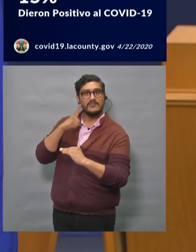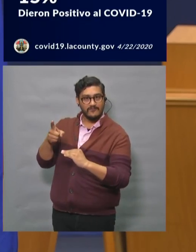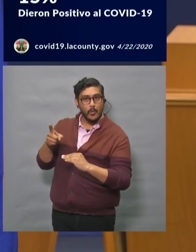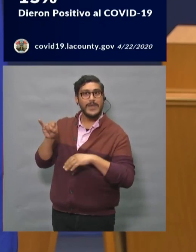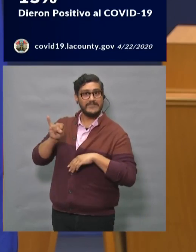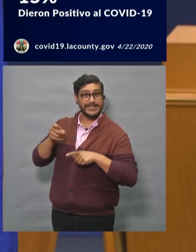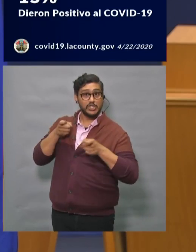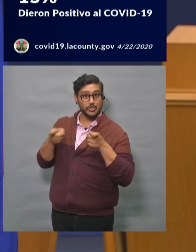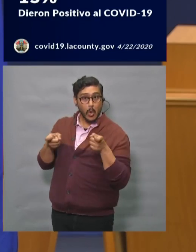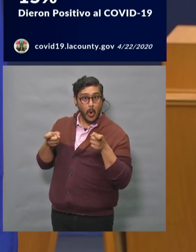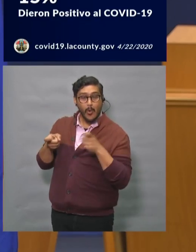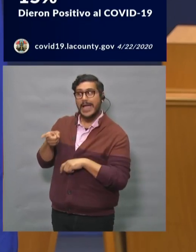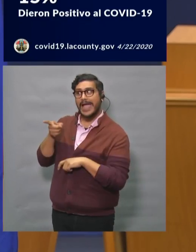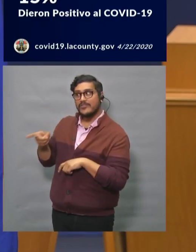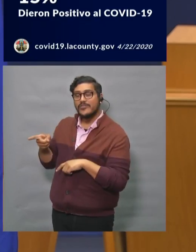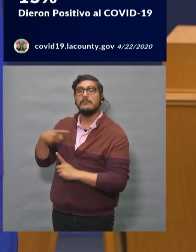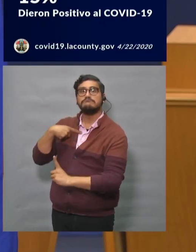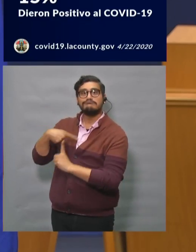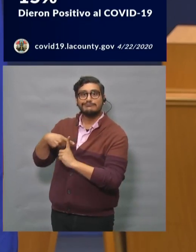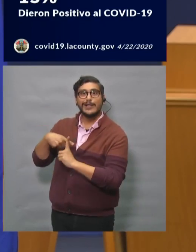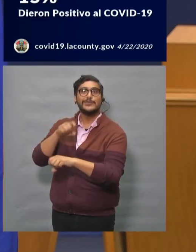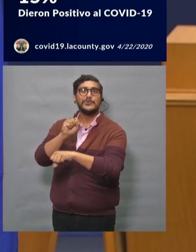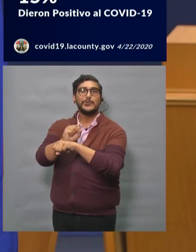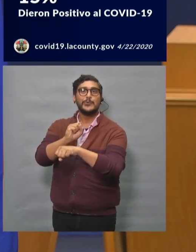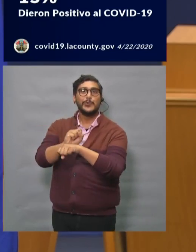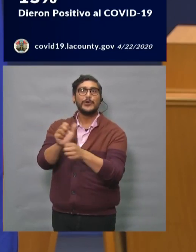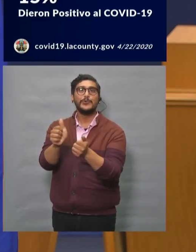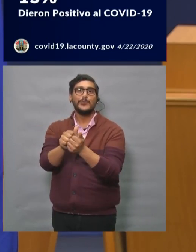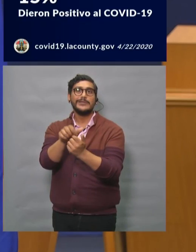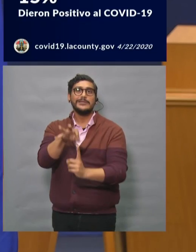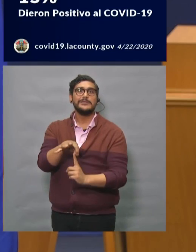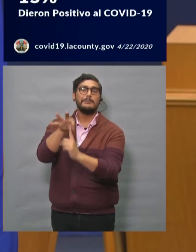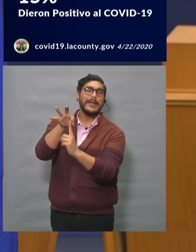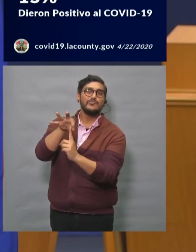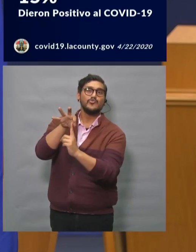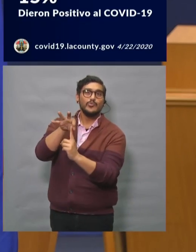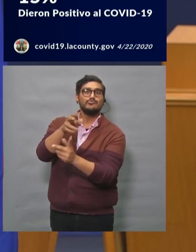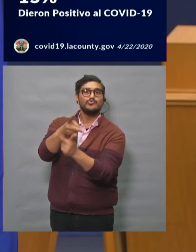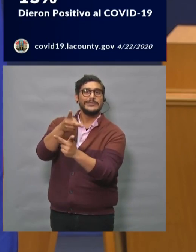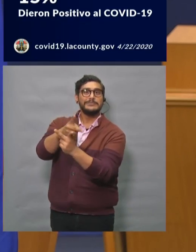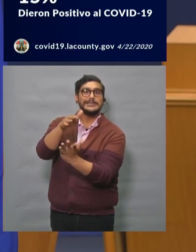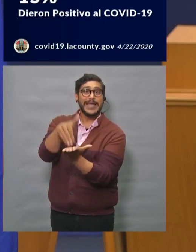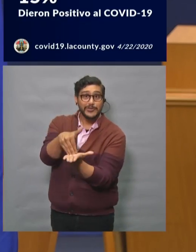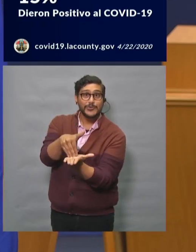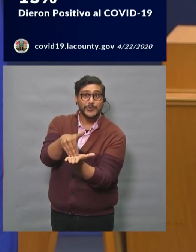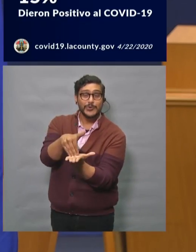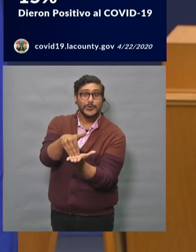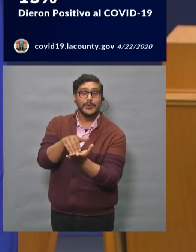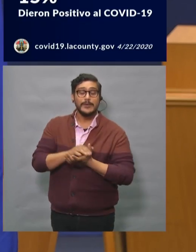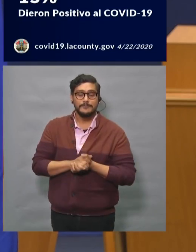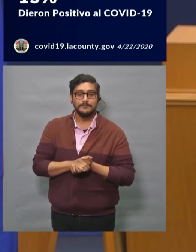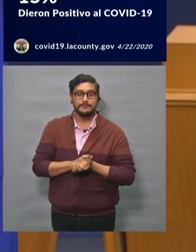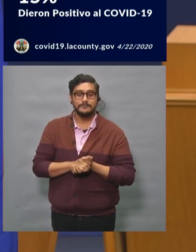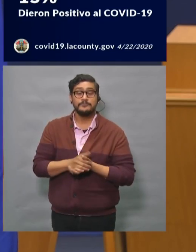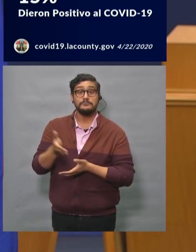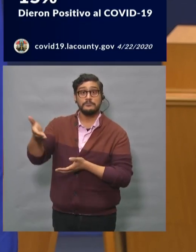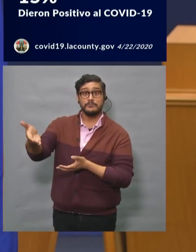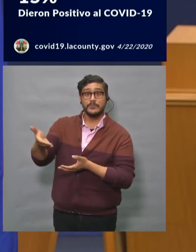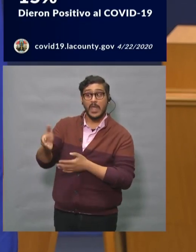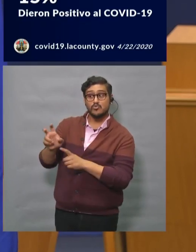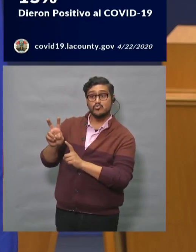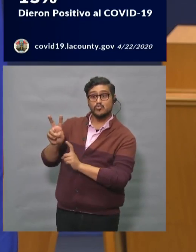infecciones y también trabajarán con nuestros centros de enfermería especializada. Se está capacitando 2 enfermeras